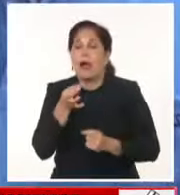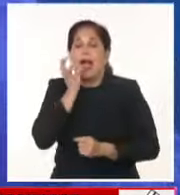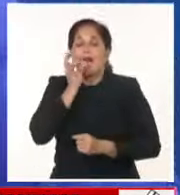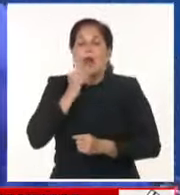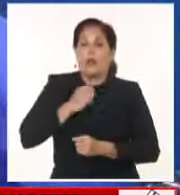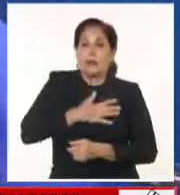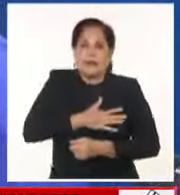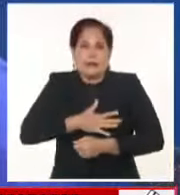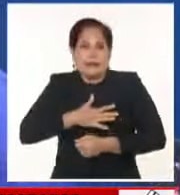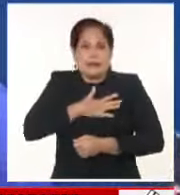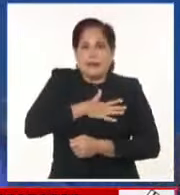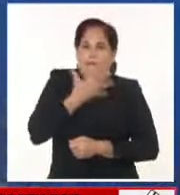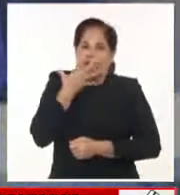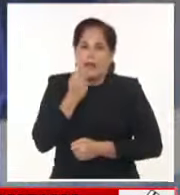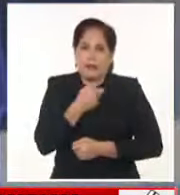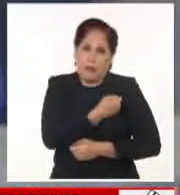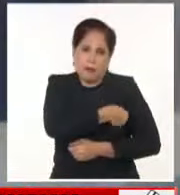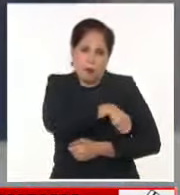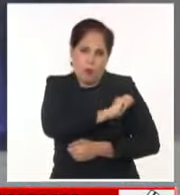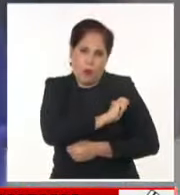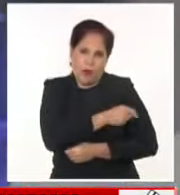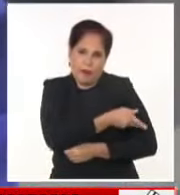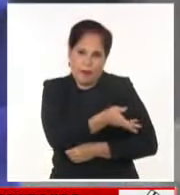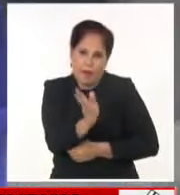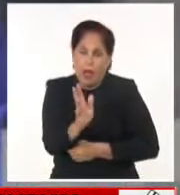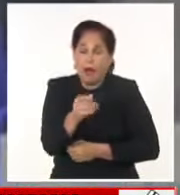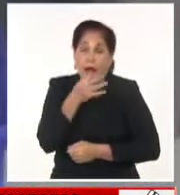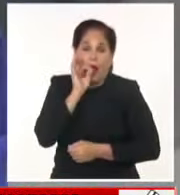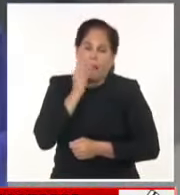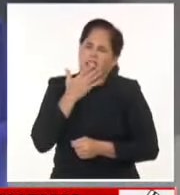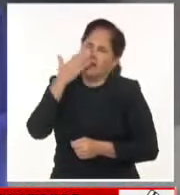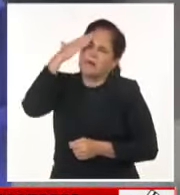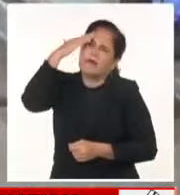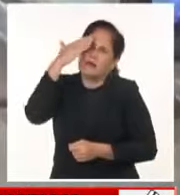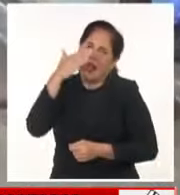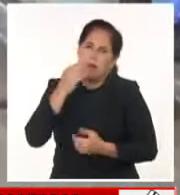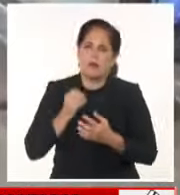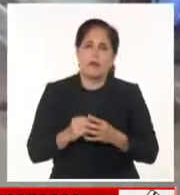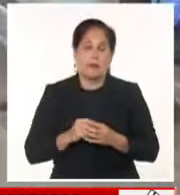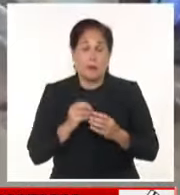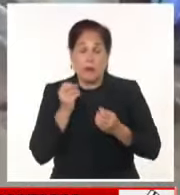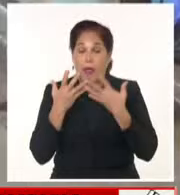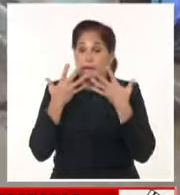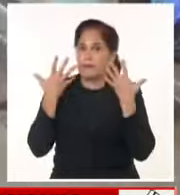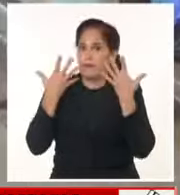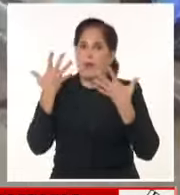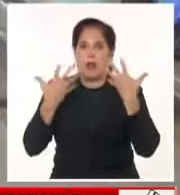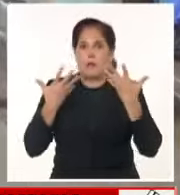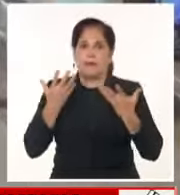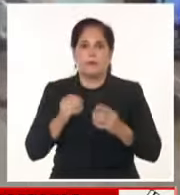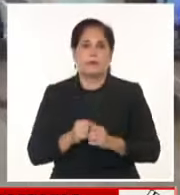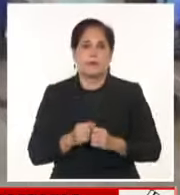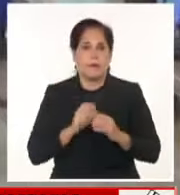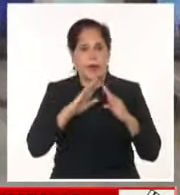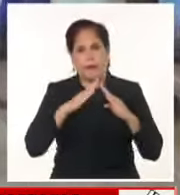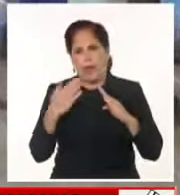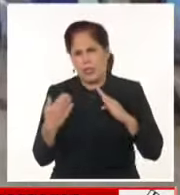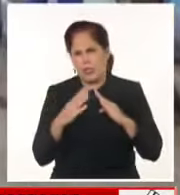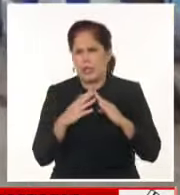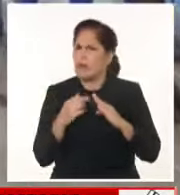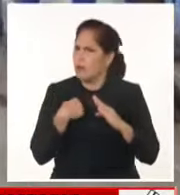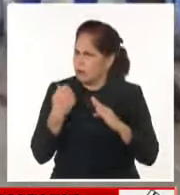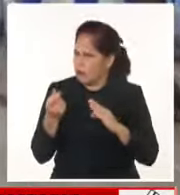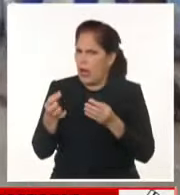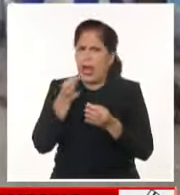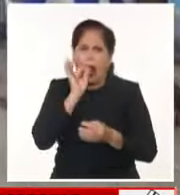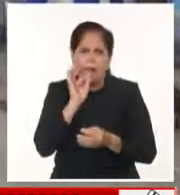café ofrecido por los pobladores como símbolo de agradecimiento y amor. Hay buena acogida aquí con los vecinos, donde ya trabajamos el traído